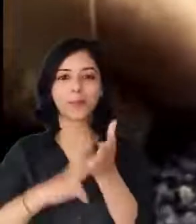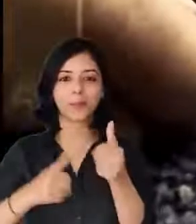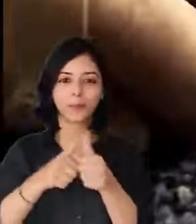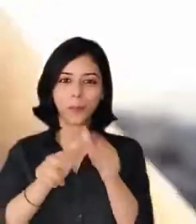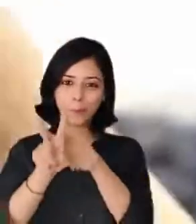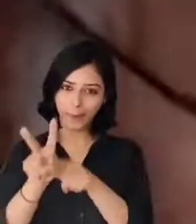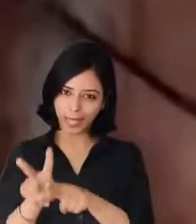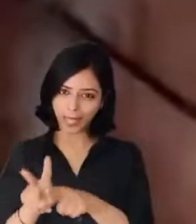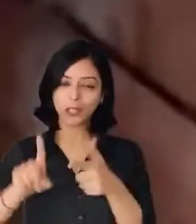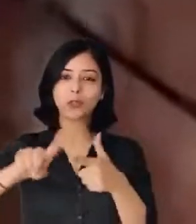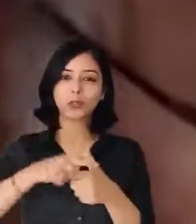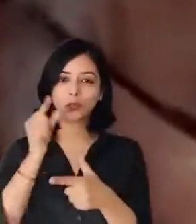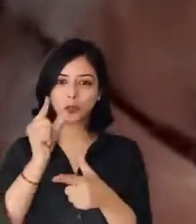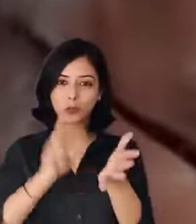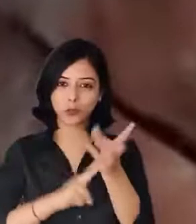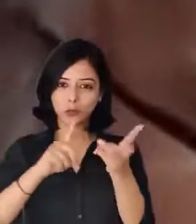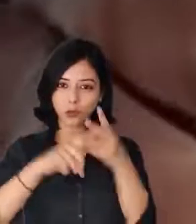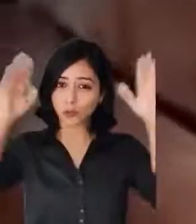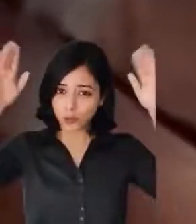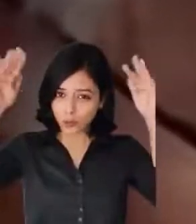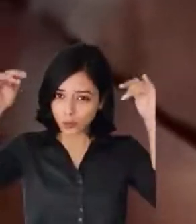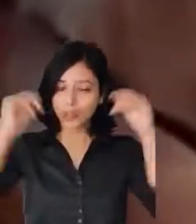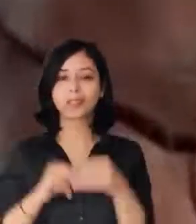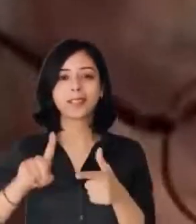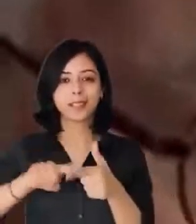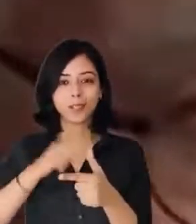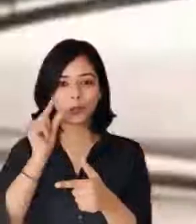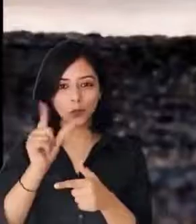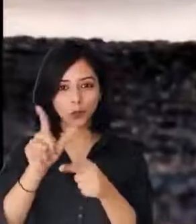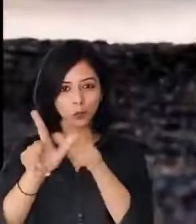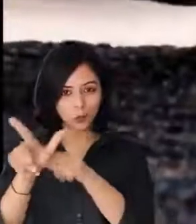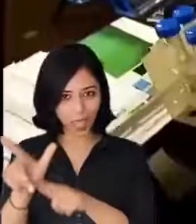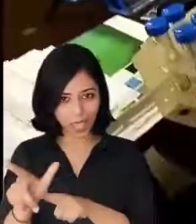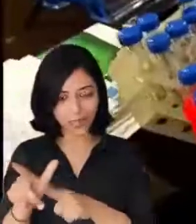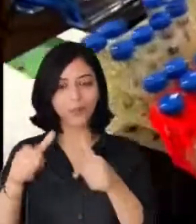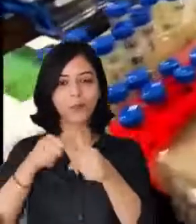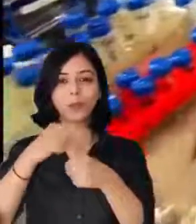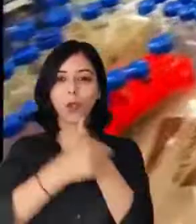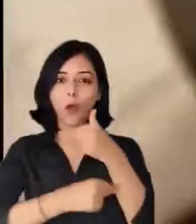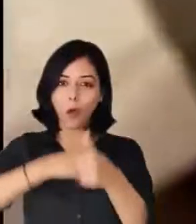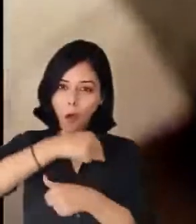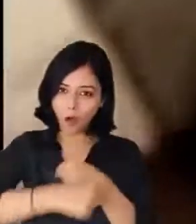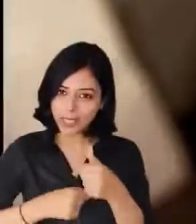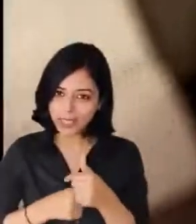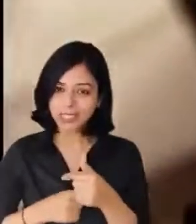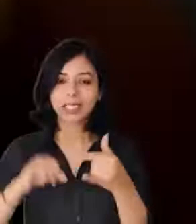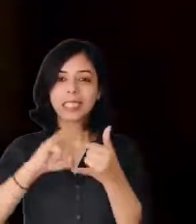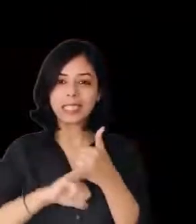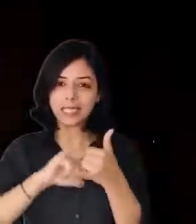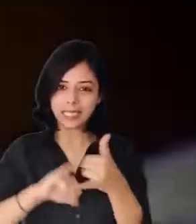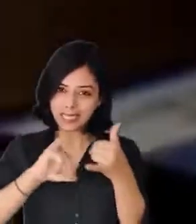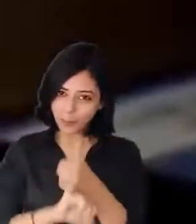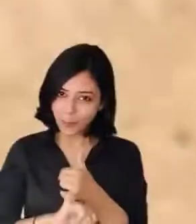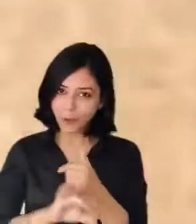Cortamos una parte de la alfombra de la habitación que tenía manchas. Los análisis confirmaron lo que los investigadores ya